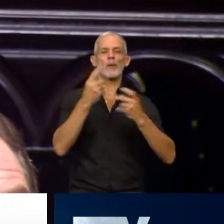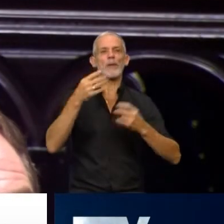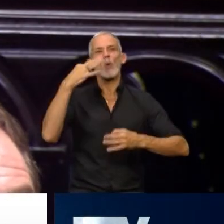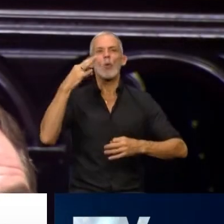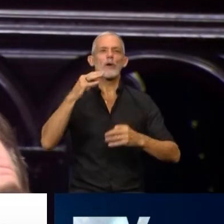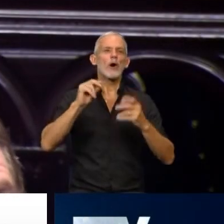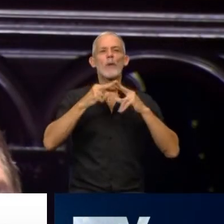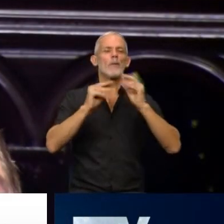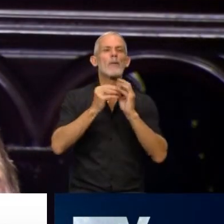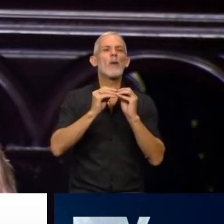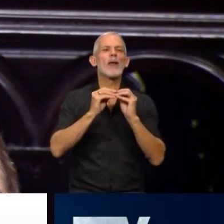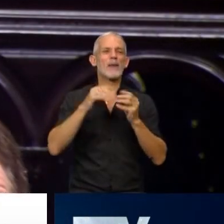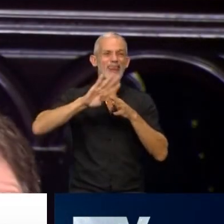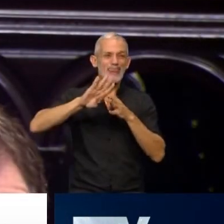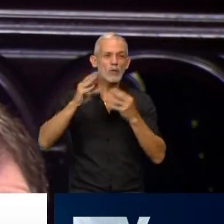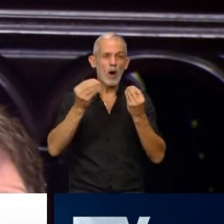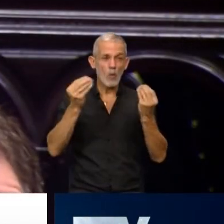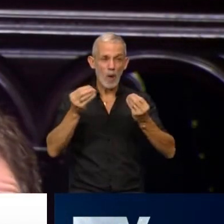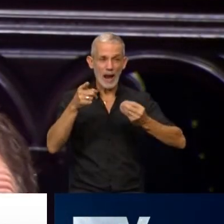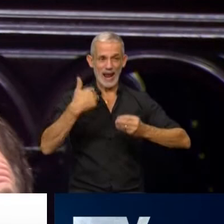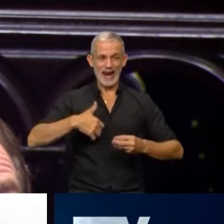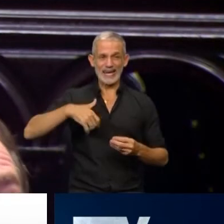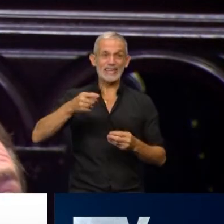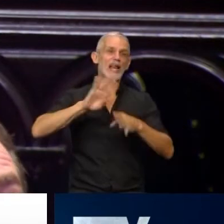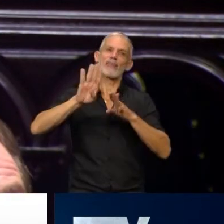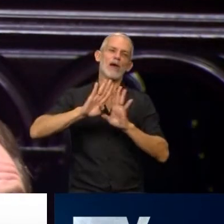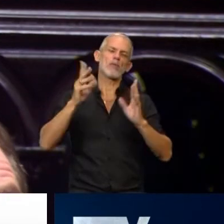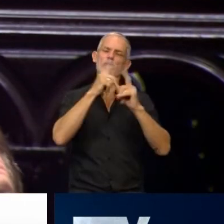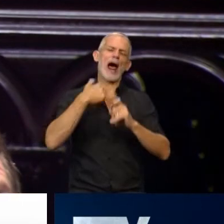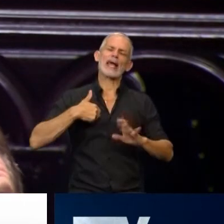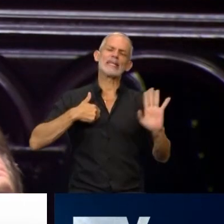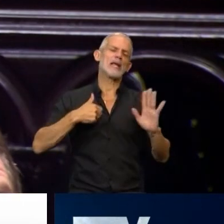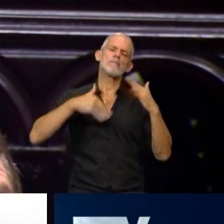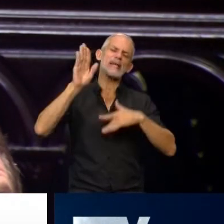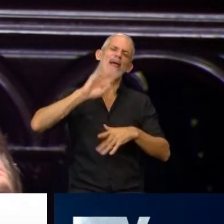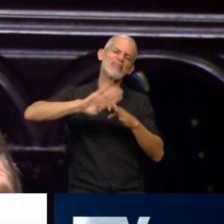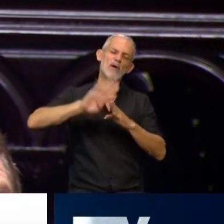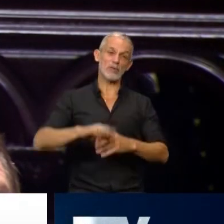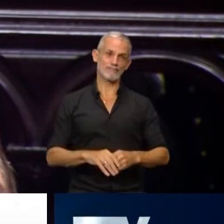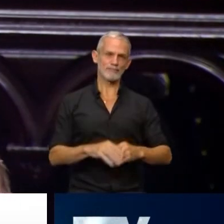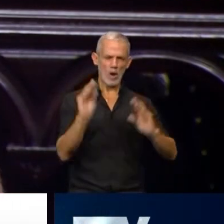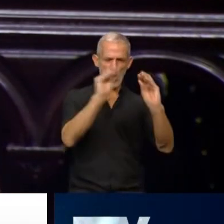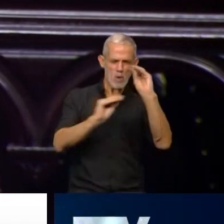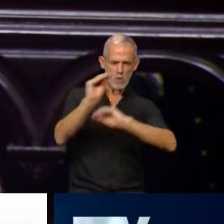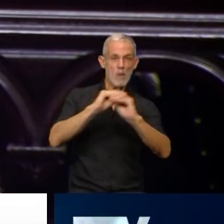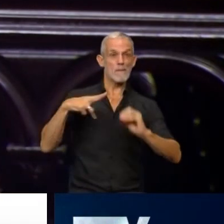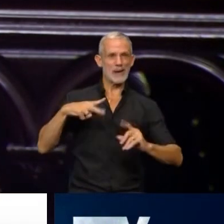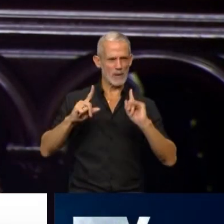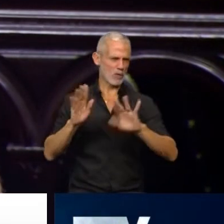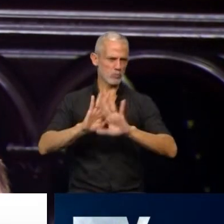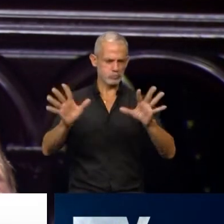único y principal problema de la deuda de la Argentina era la deuda. Se reestructuró la deuda con el sector